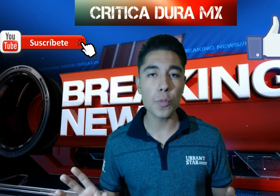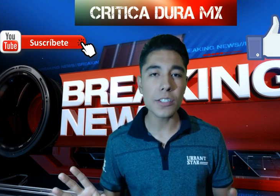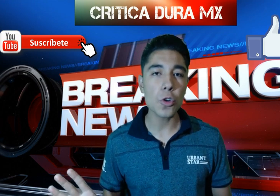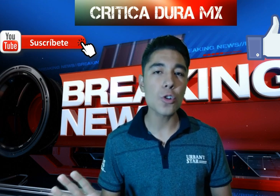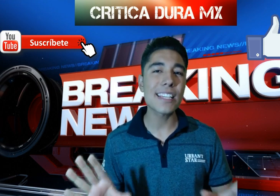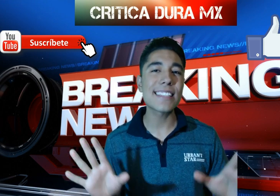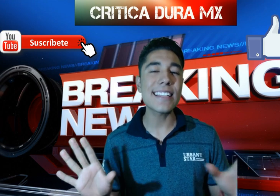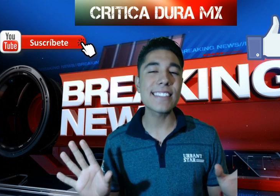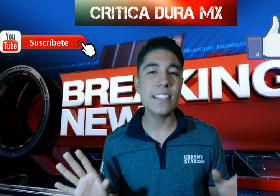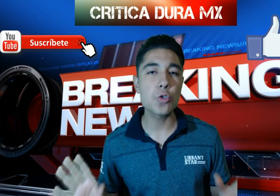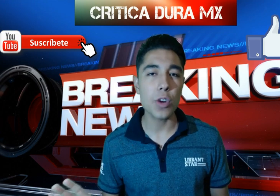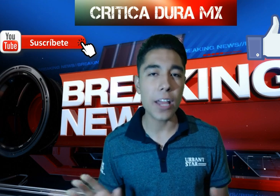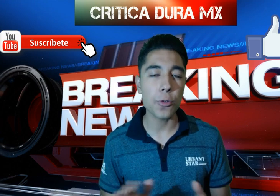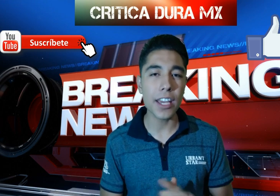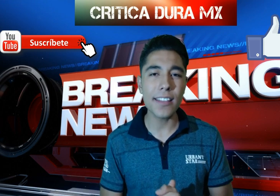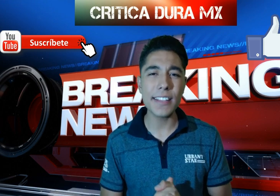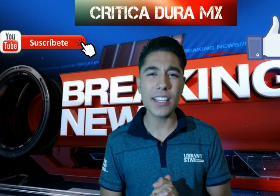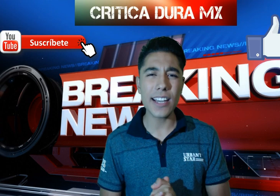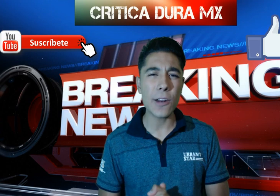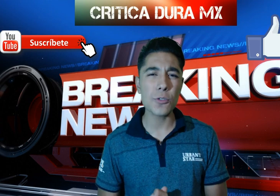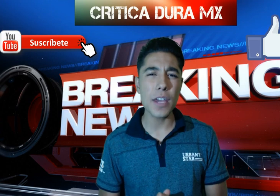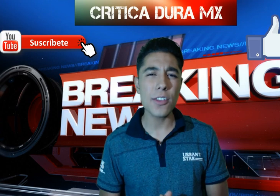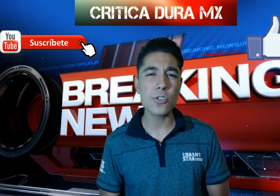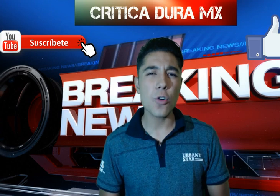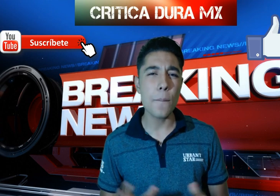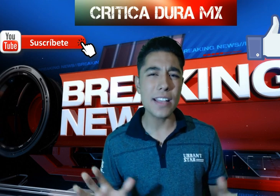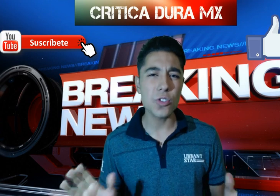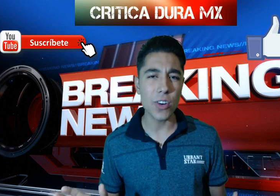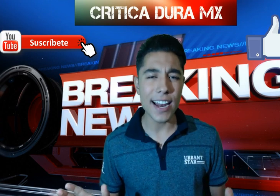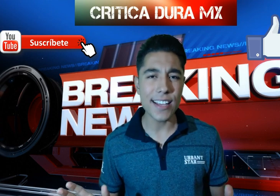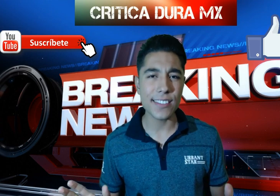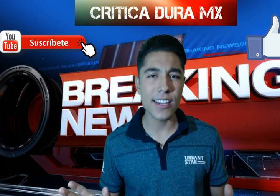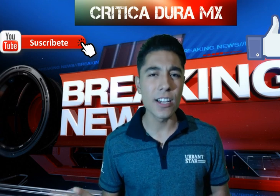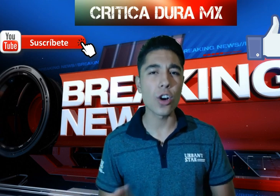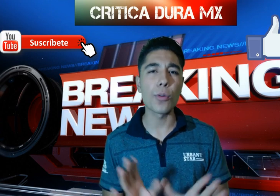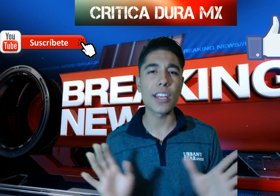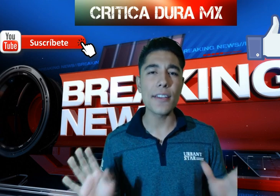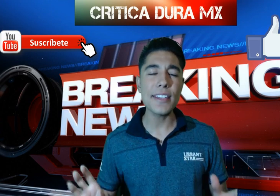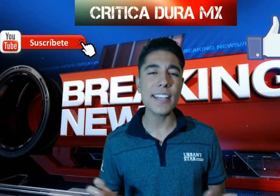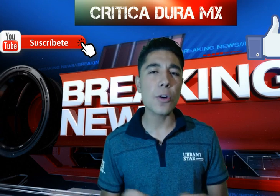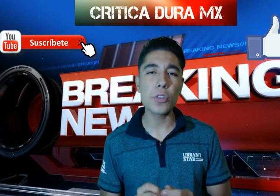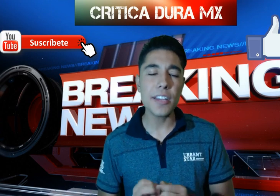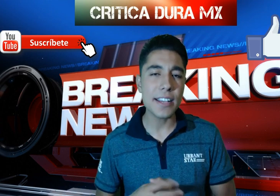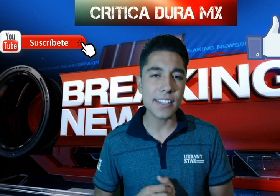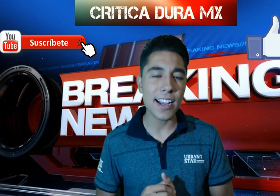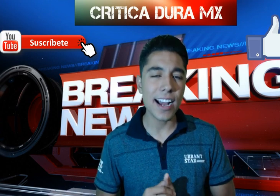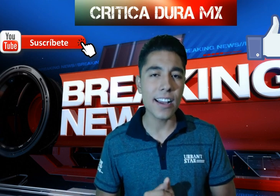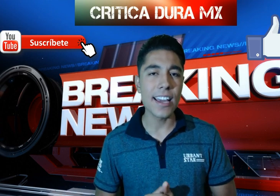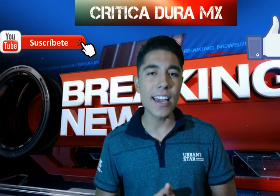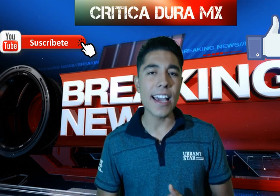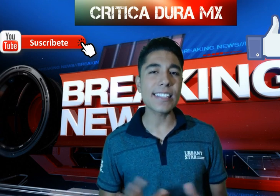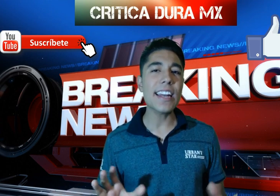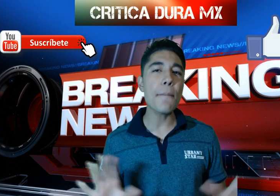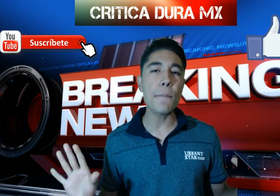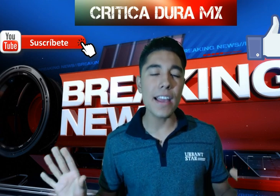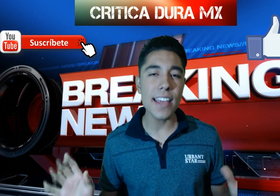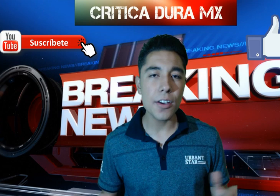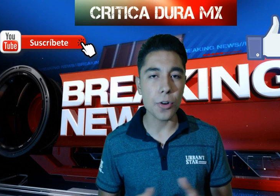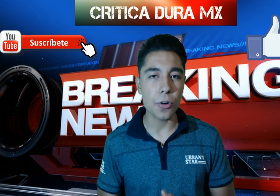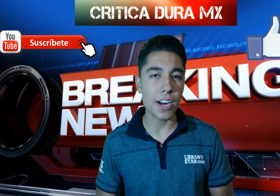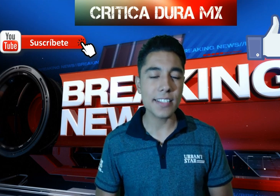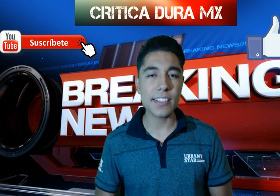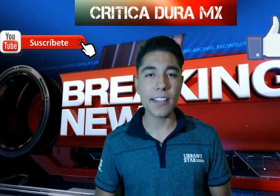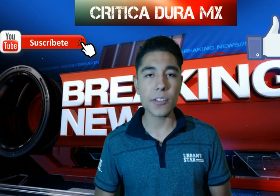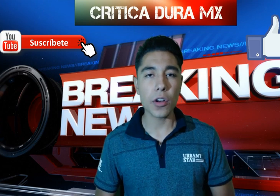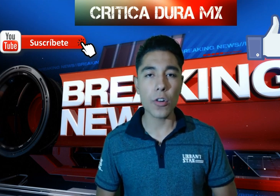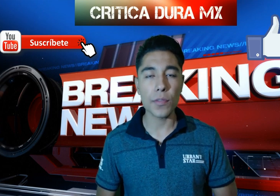por supuesto los están censurando, quieren decir que los medios convencionales como Televisa, como TV Azteca, están en